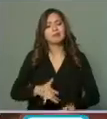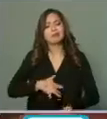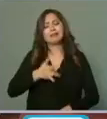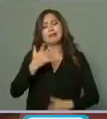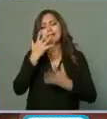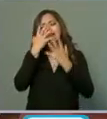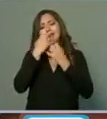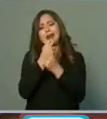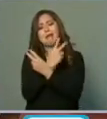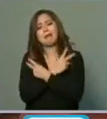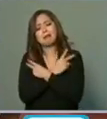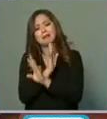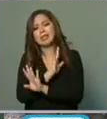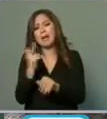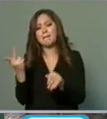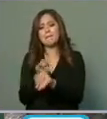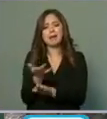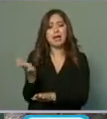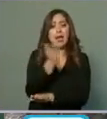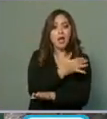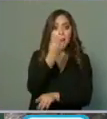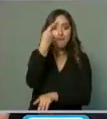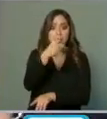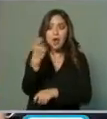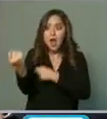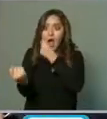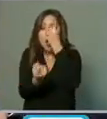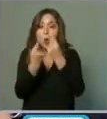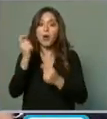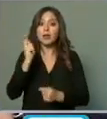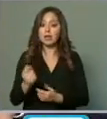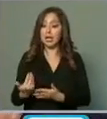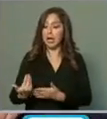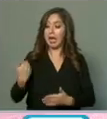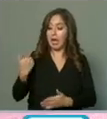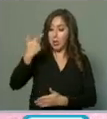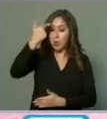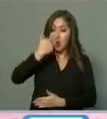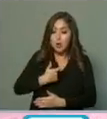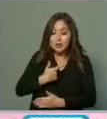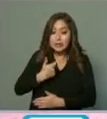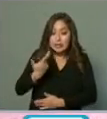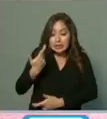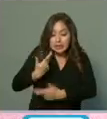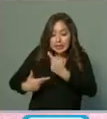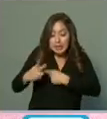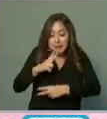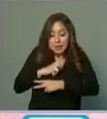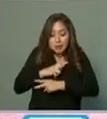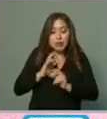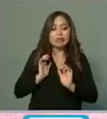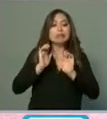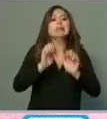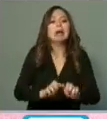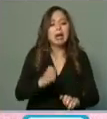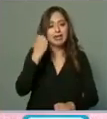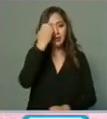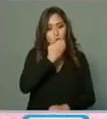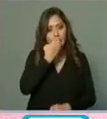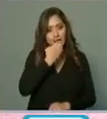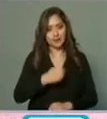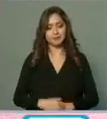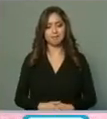Claro, pero algunos llegaron hoy en la madrugada a entrar a clase. Mira, ahora sí que te voy a decir, como en alguna ocasión me